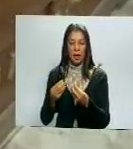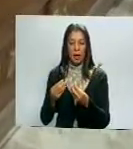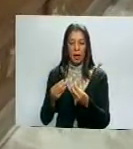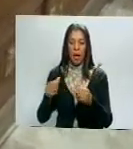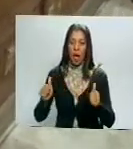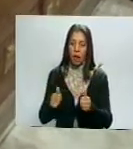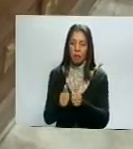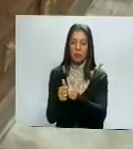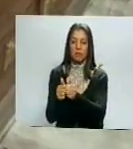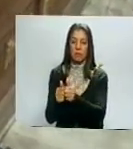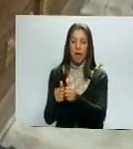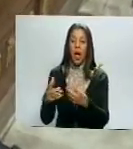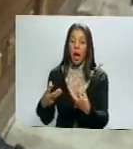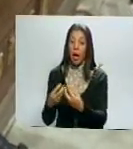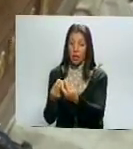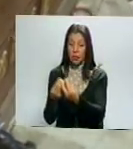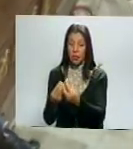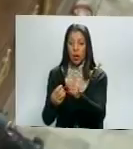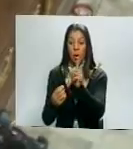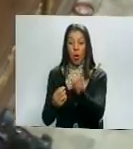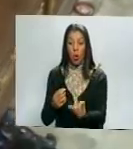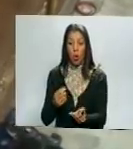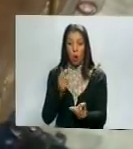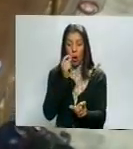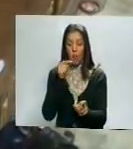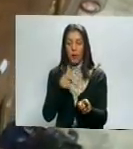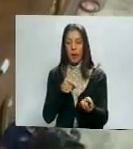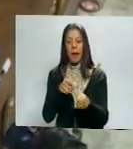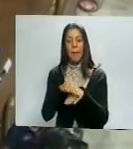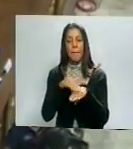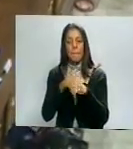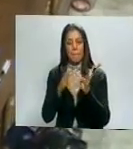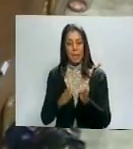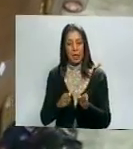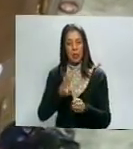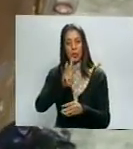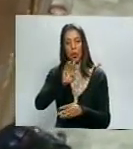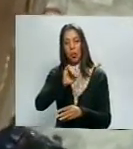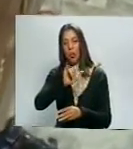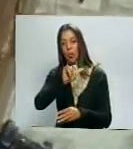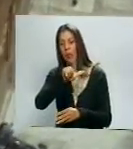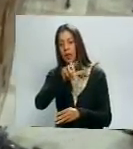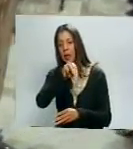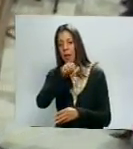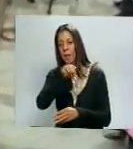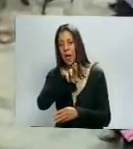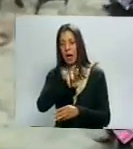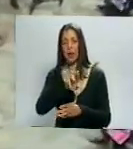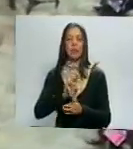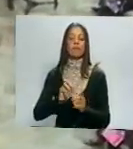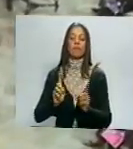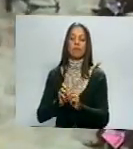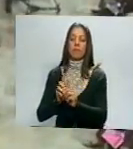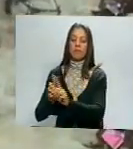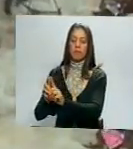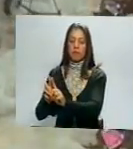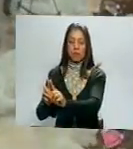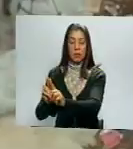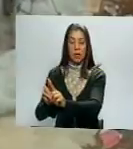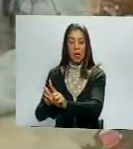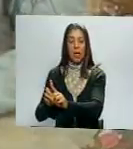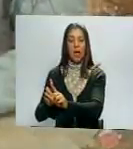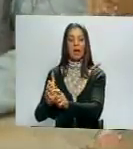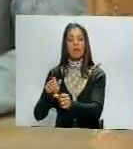para acompañar al vicepresidente del área económica, Wilmar Castro Soteldo, quien manifestó mantenerse